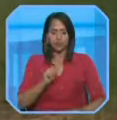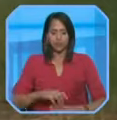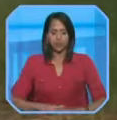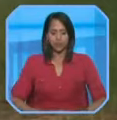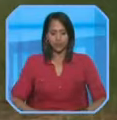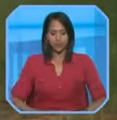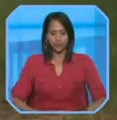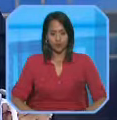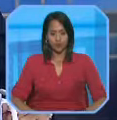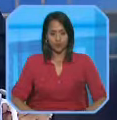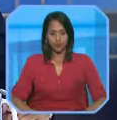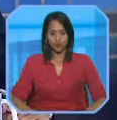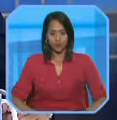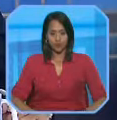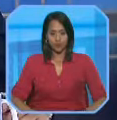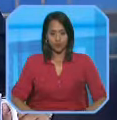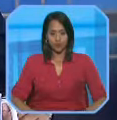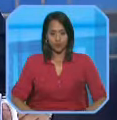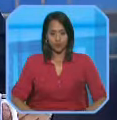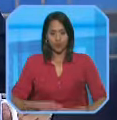televen de varias puñal